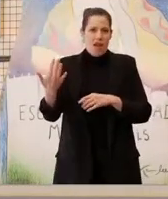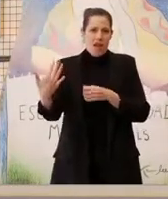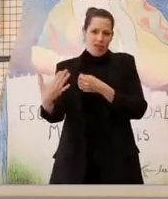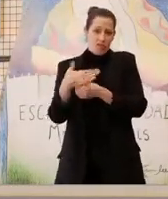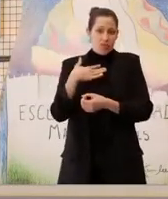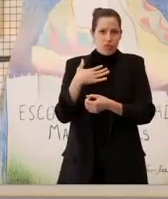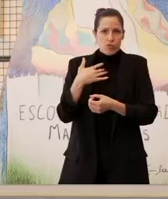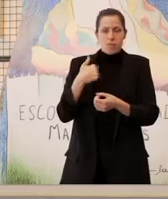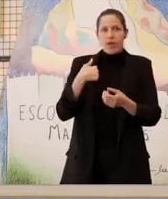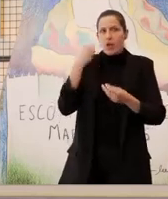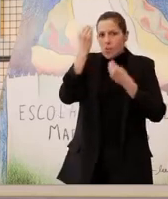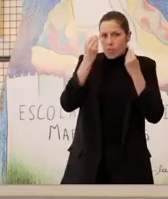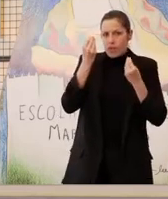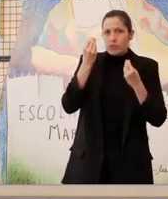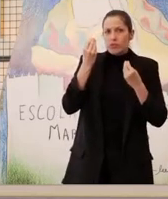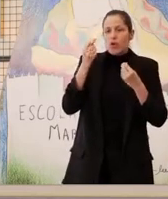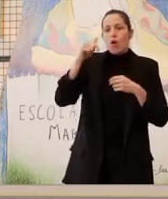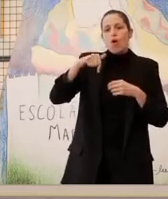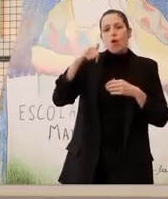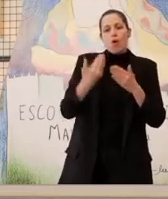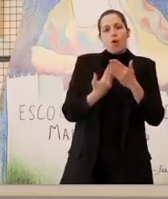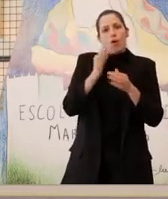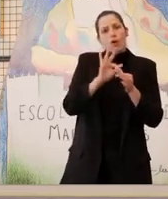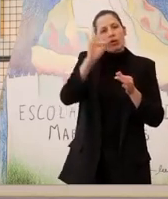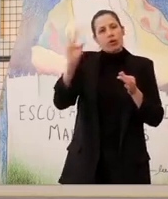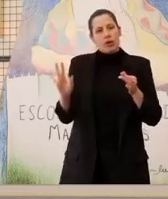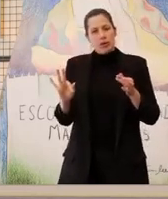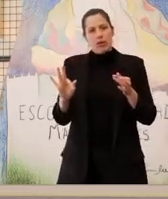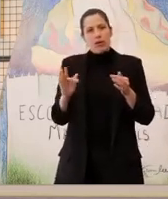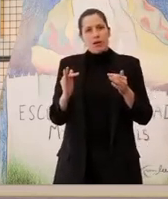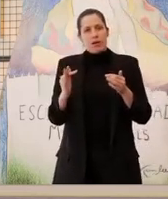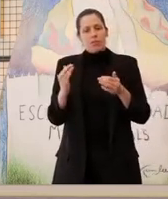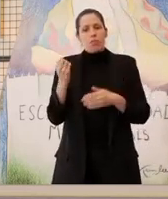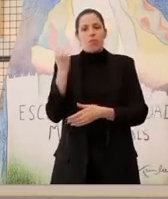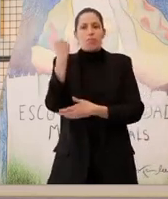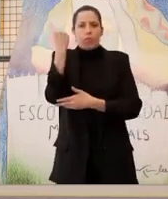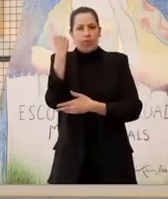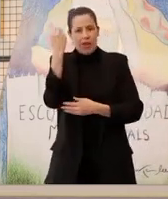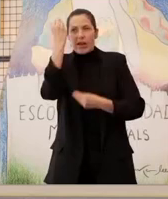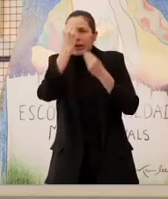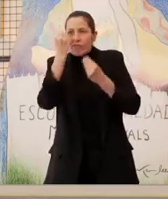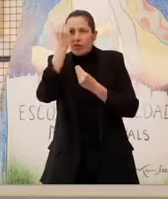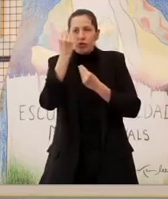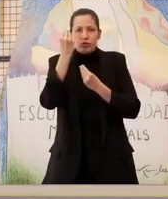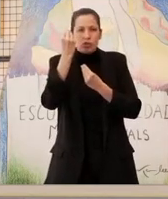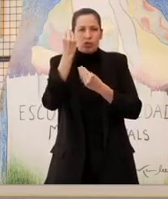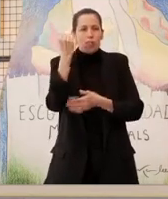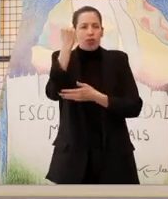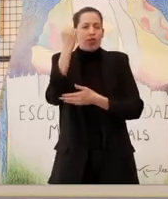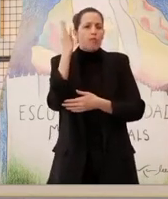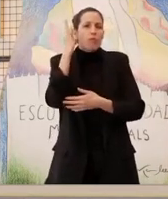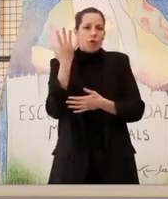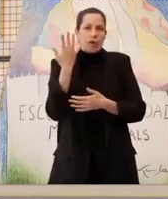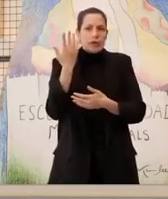reflexión la del poder la del poder de las mujeres en muchos sentidos no